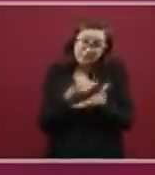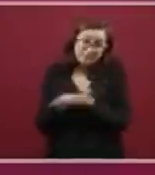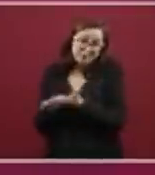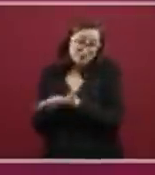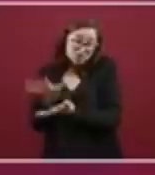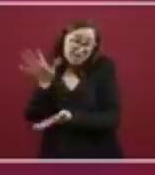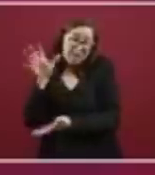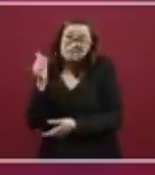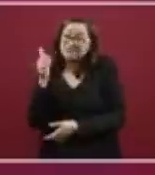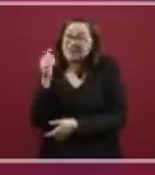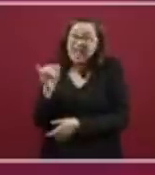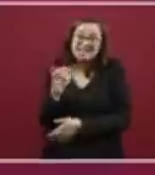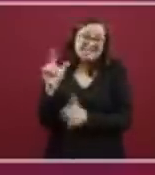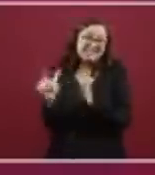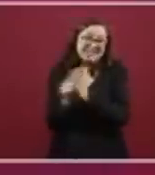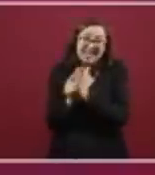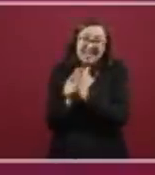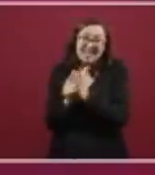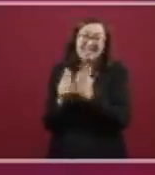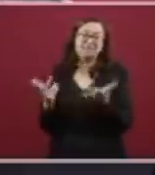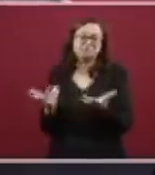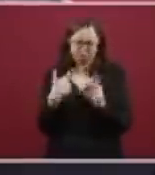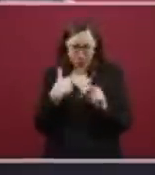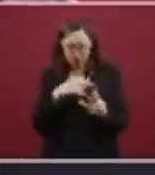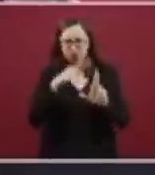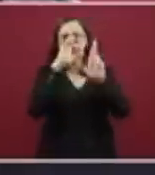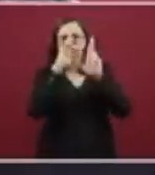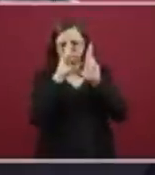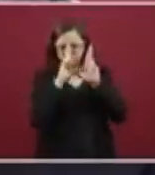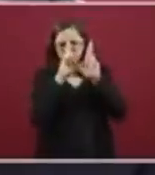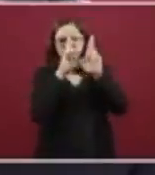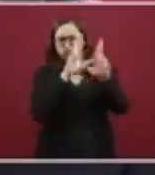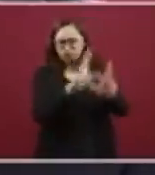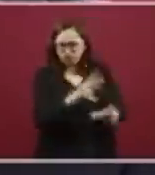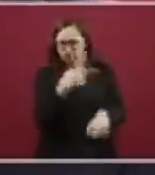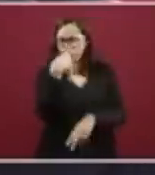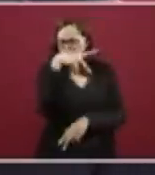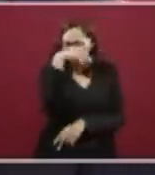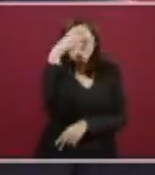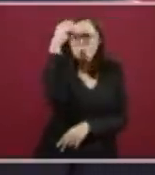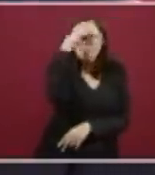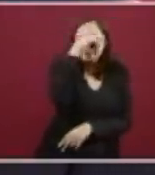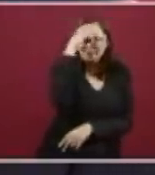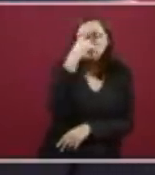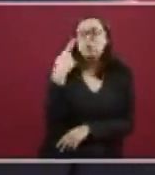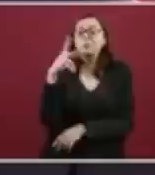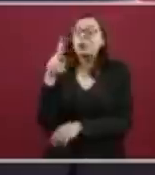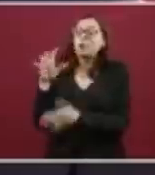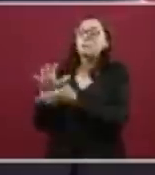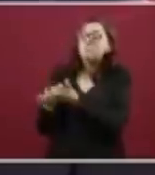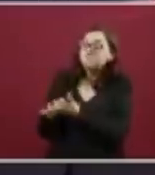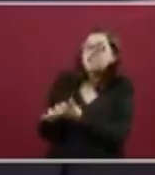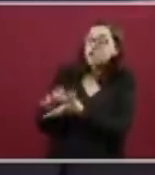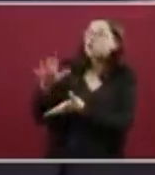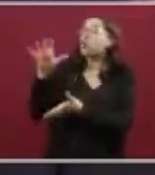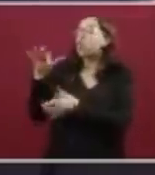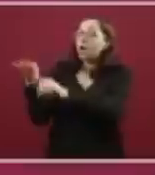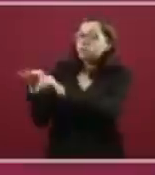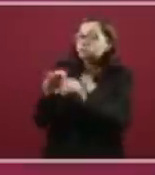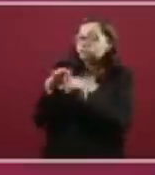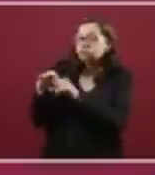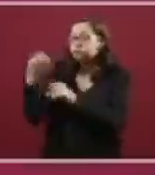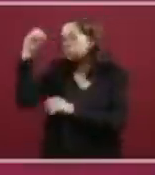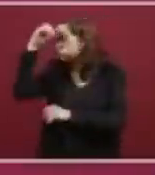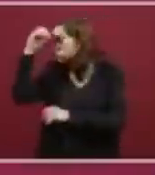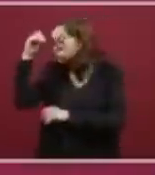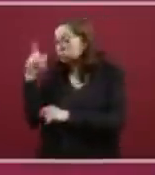Se respetan las minorías, pero es la opinión mayoritaria la